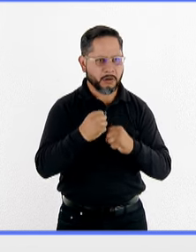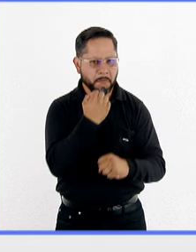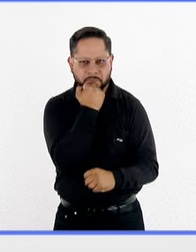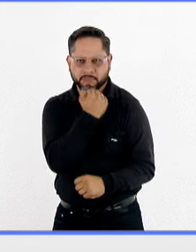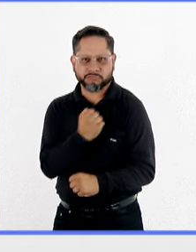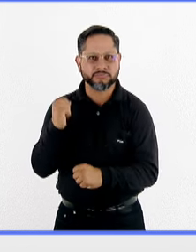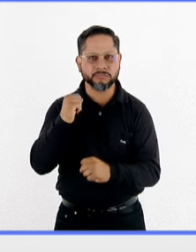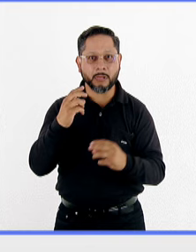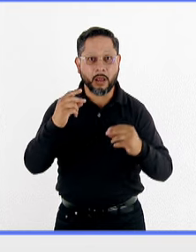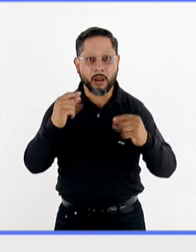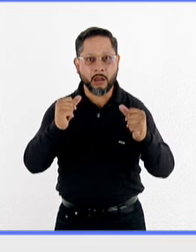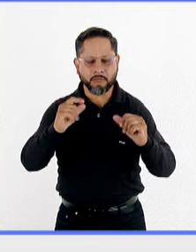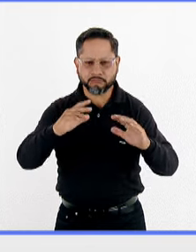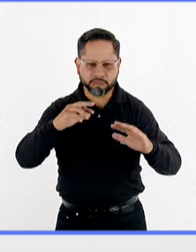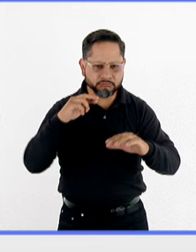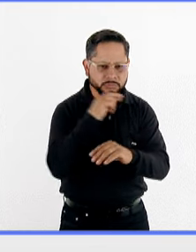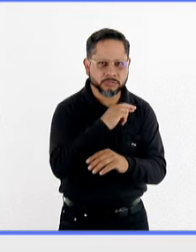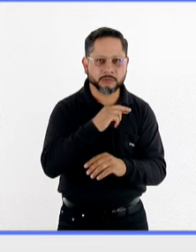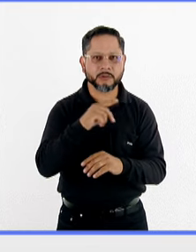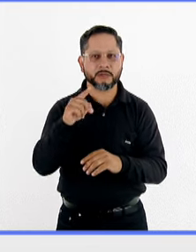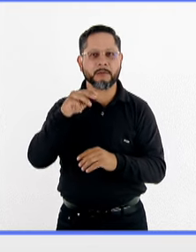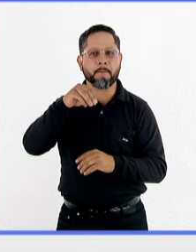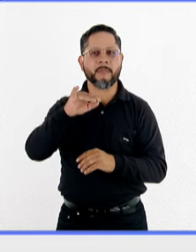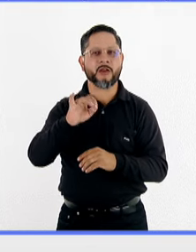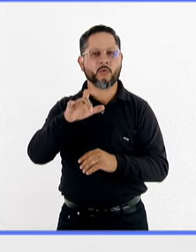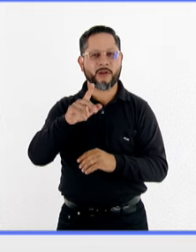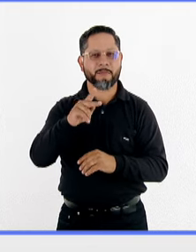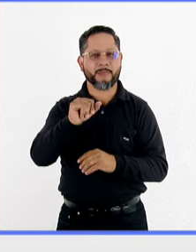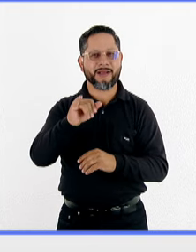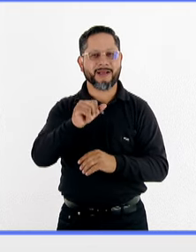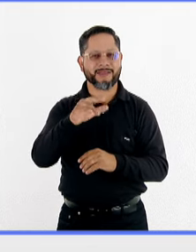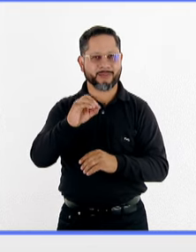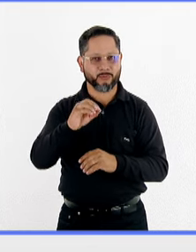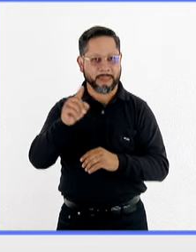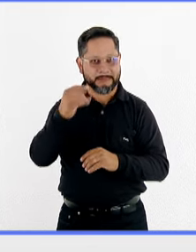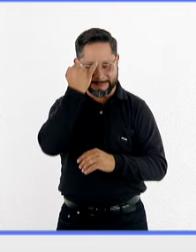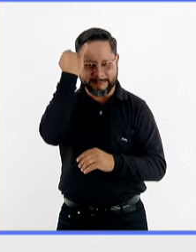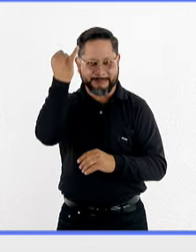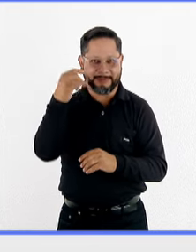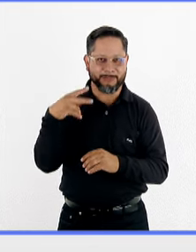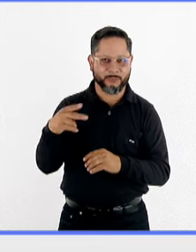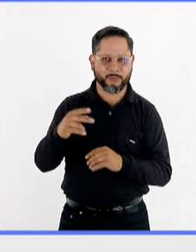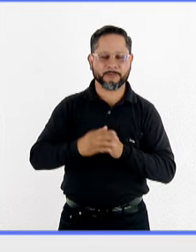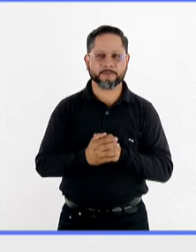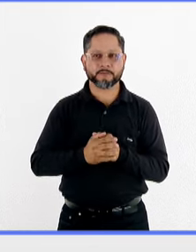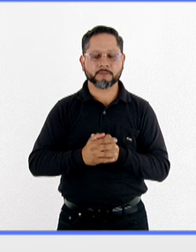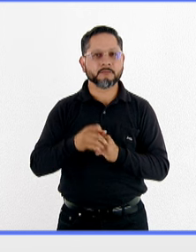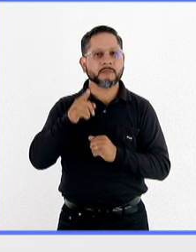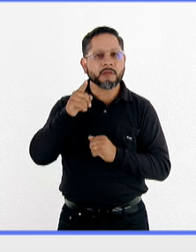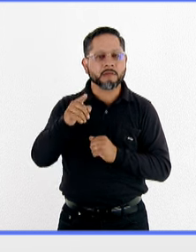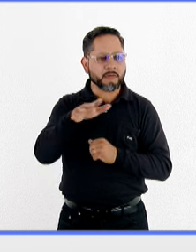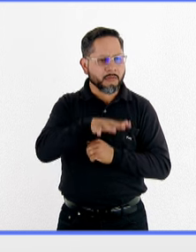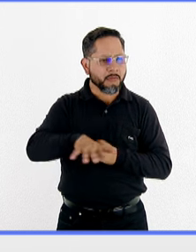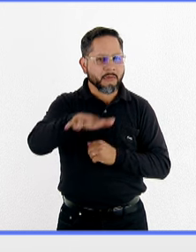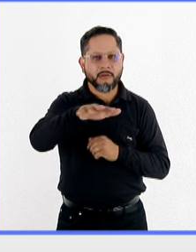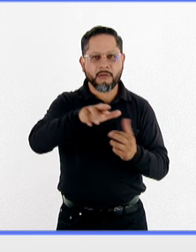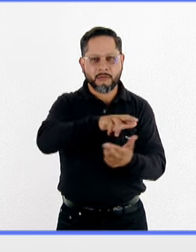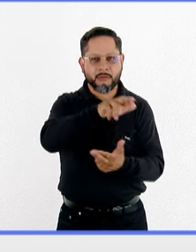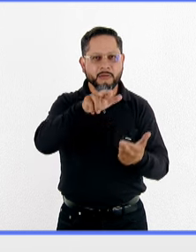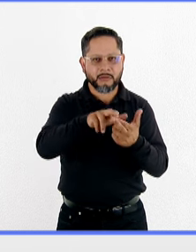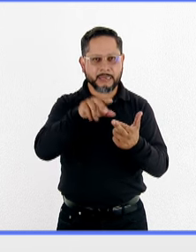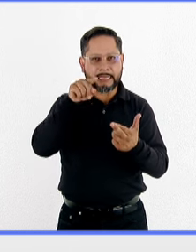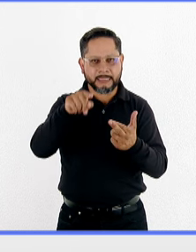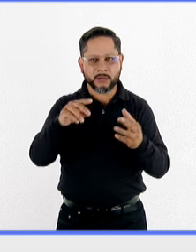y rapidez, y fue diseñada por Manuel Pajarito Andrade. Reconoce la UDUAL, el liderazgo regional de la UNAM en la Unión